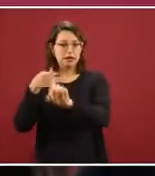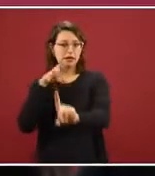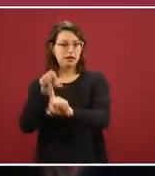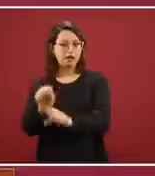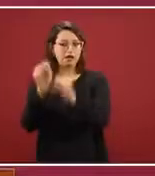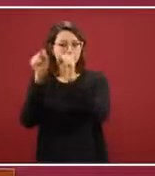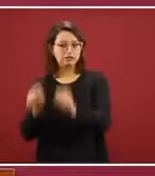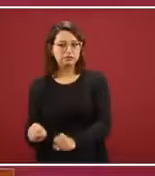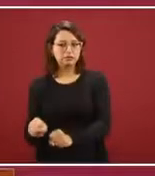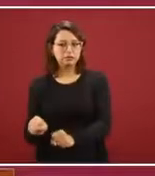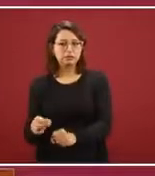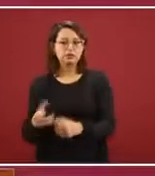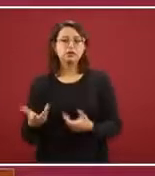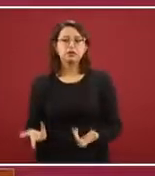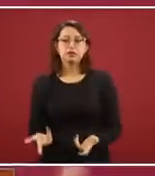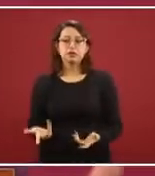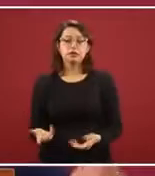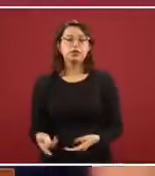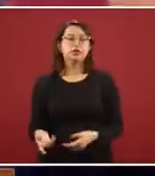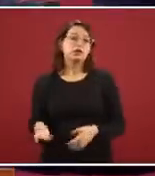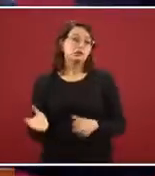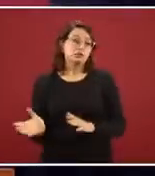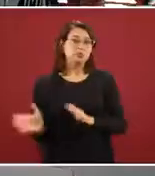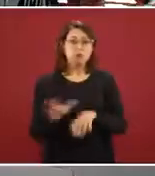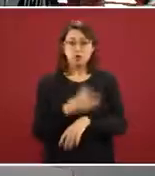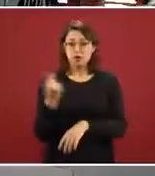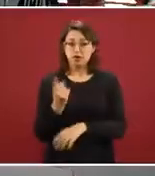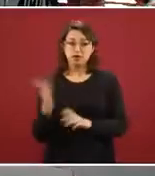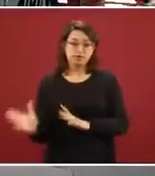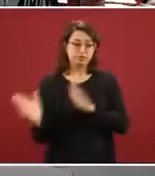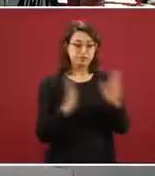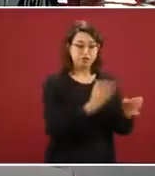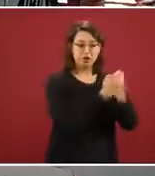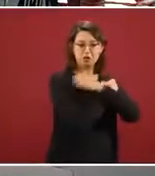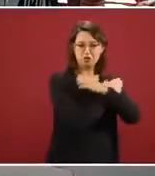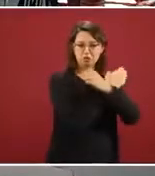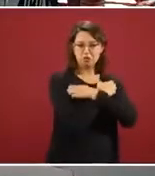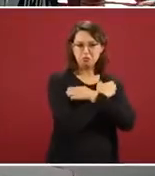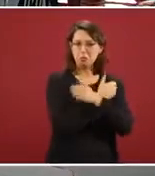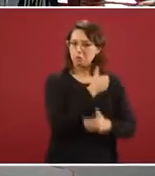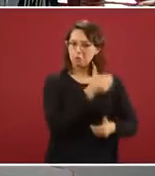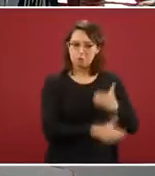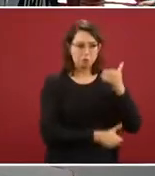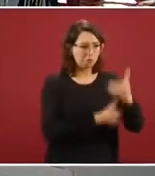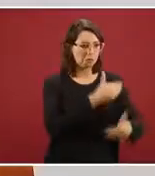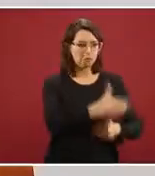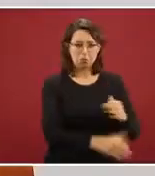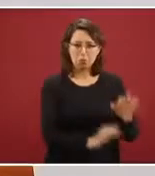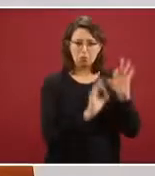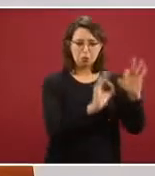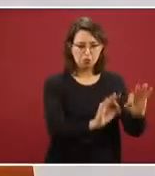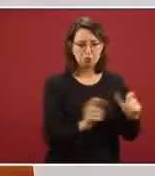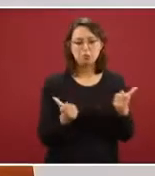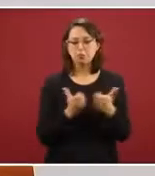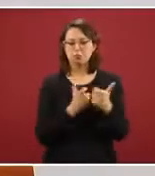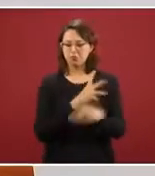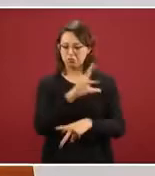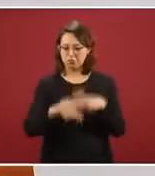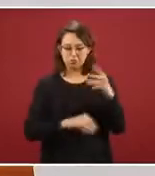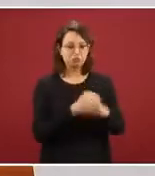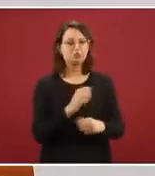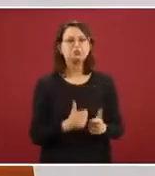en el caso de la educación vamos bien la economía bien